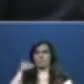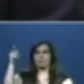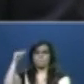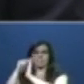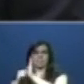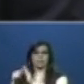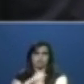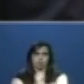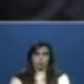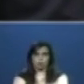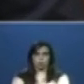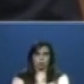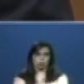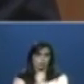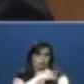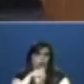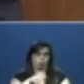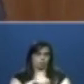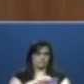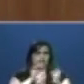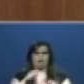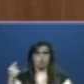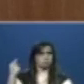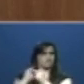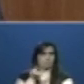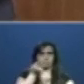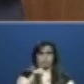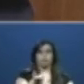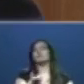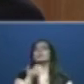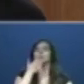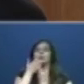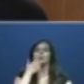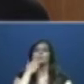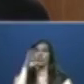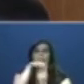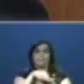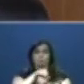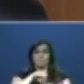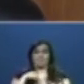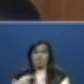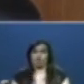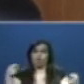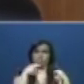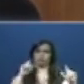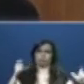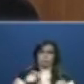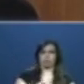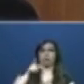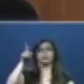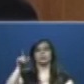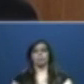sin especial crítica política la reducción de conciertos con centros privados y la supresión de las llamadas